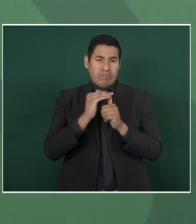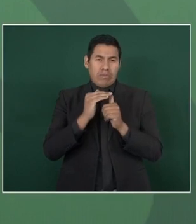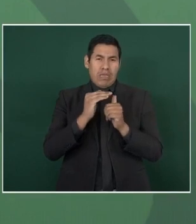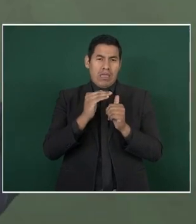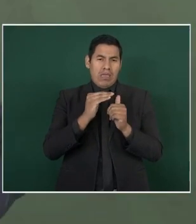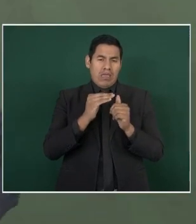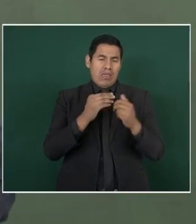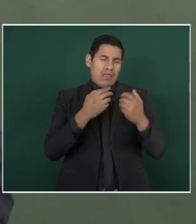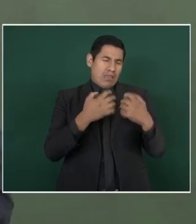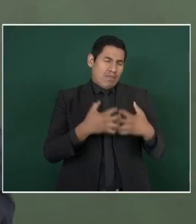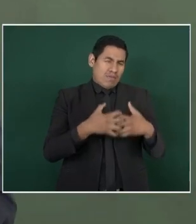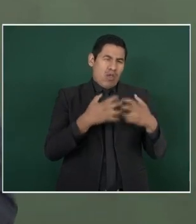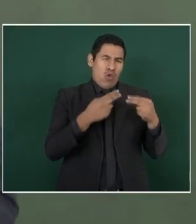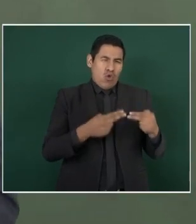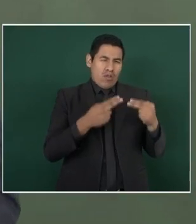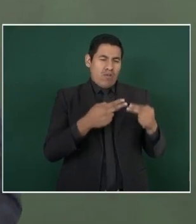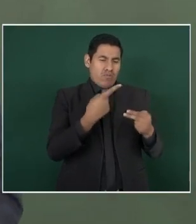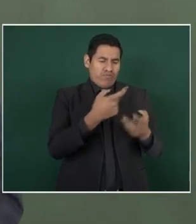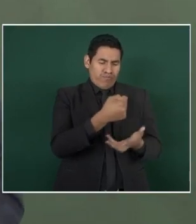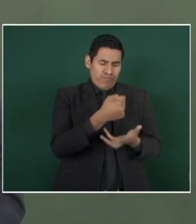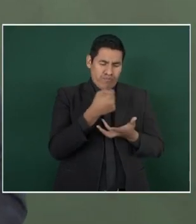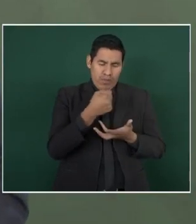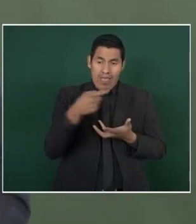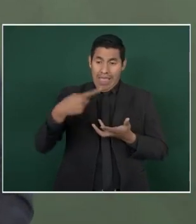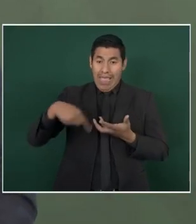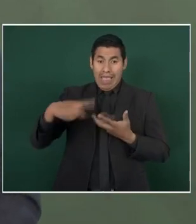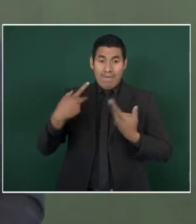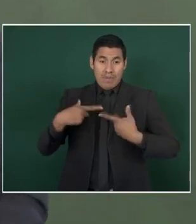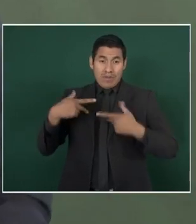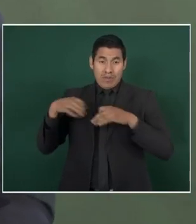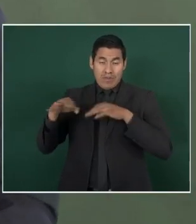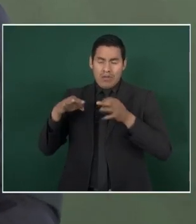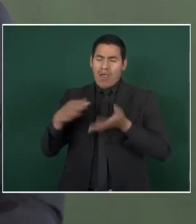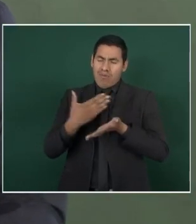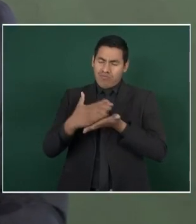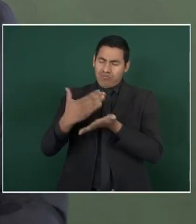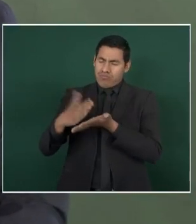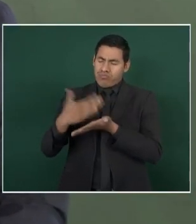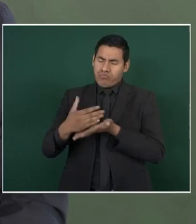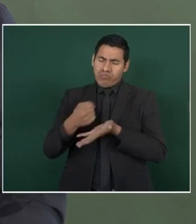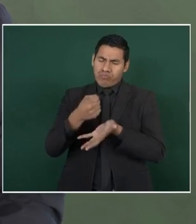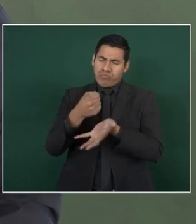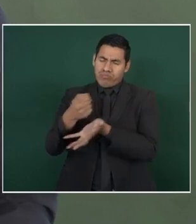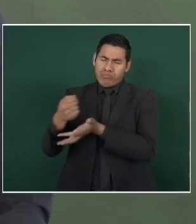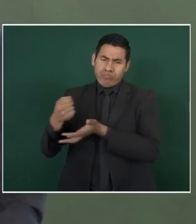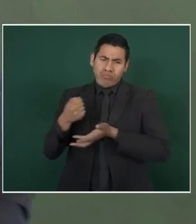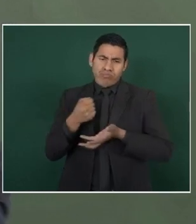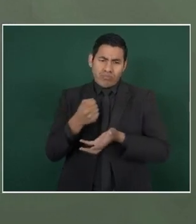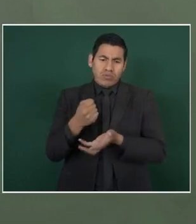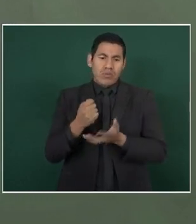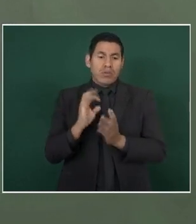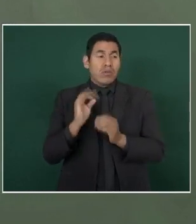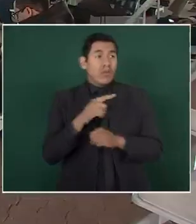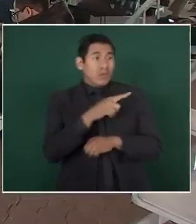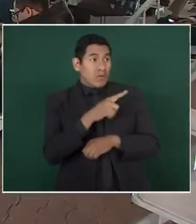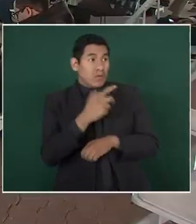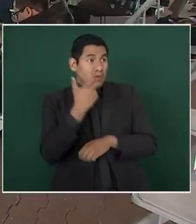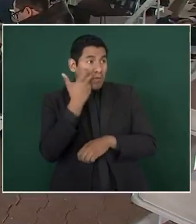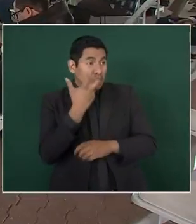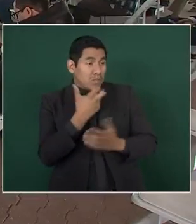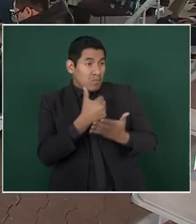de manera considerable. Puede ser que Luisa María me ayude en esto,